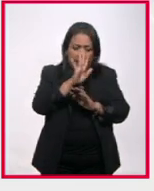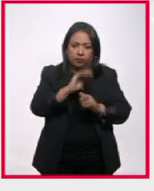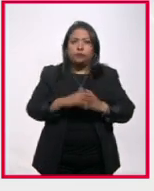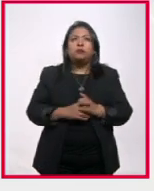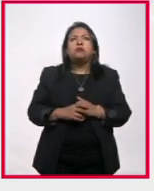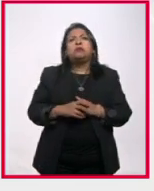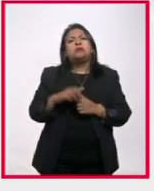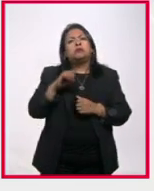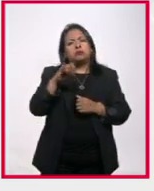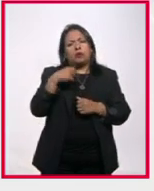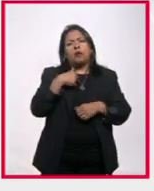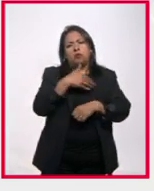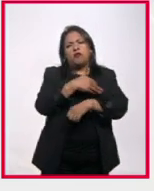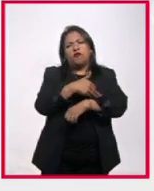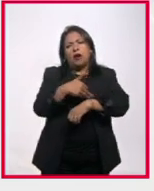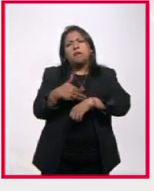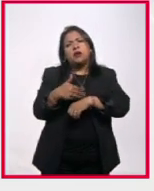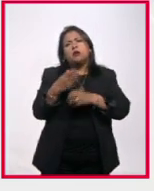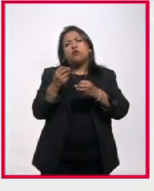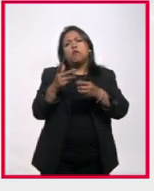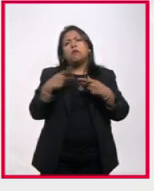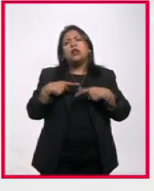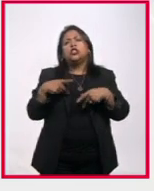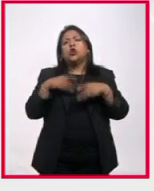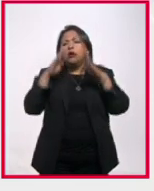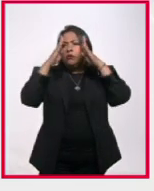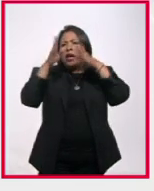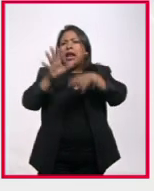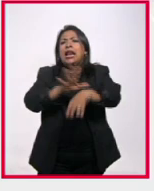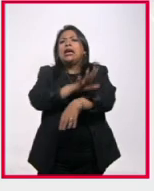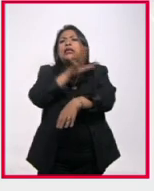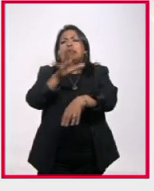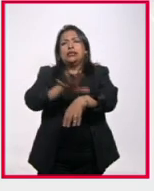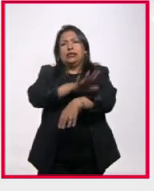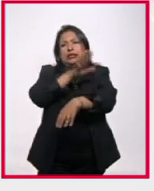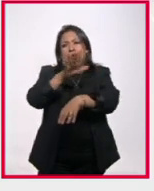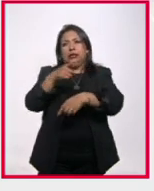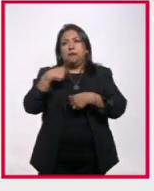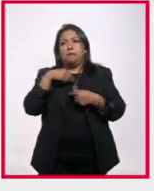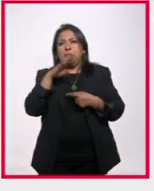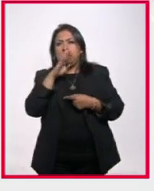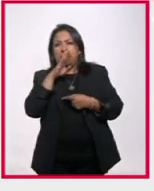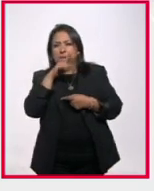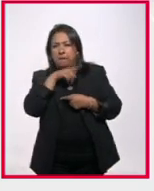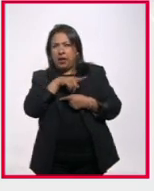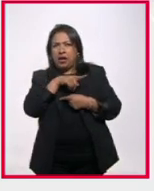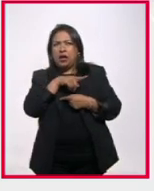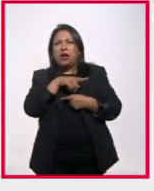Y pues sí, digo, vengo de una familia de electricistas. Por parte de mi mamá, era